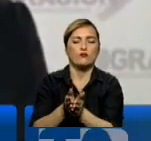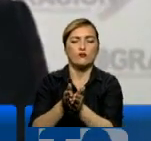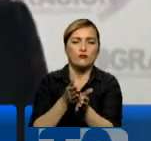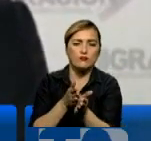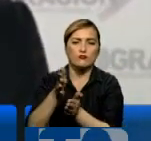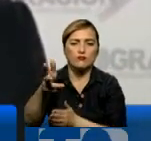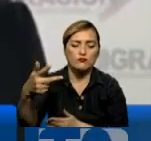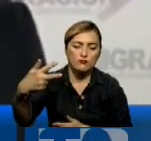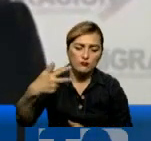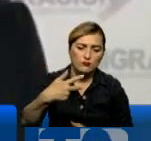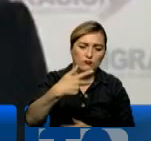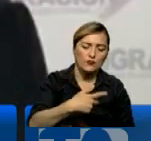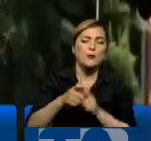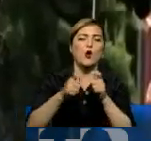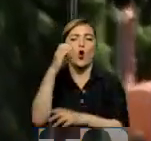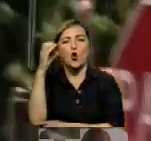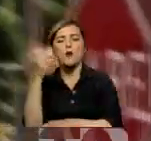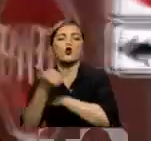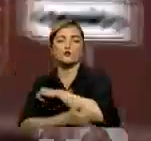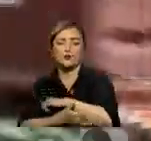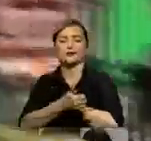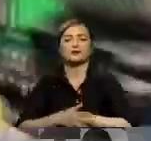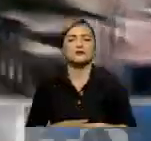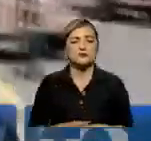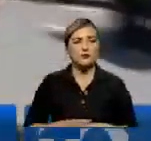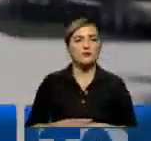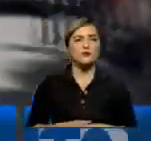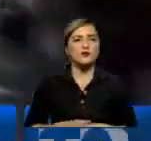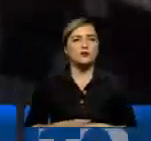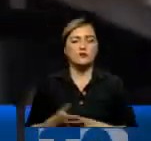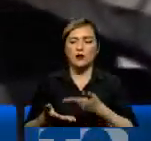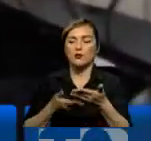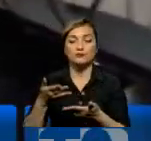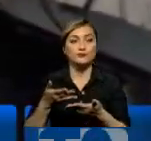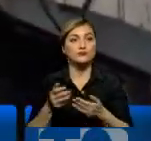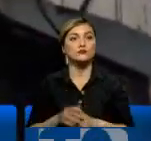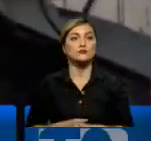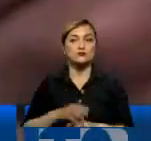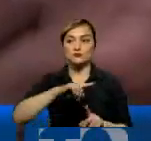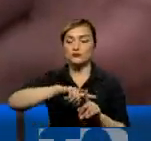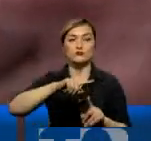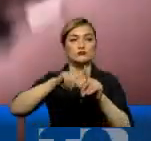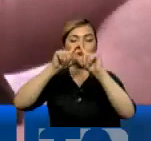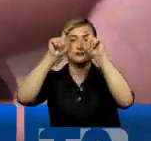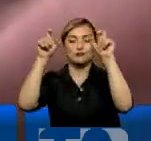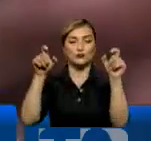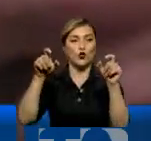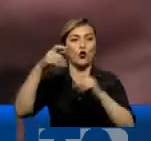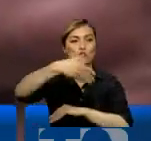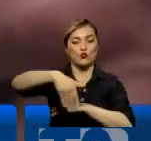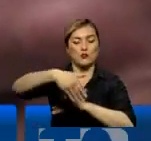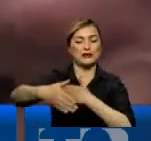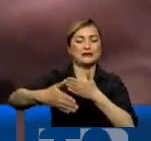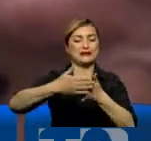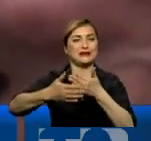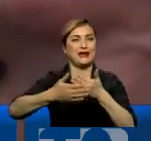diferentes colombianos y extranjeros. La medida es bien vista por el sector comercial y empresarial del Carchi, pues el cierre de la frontera evita